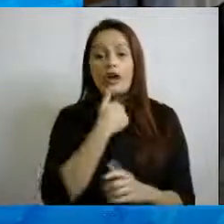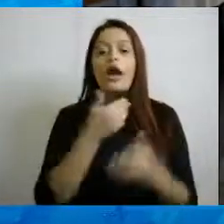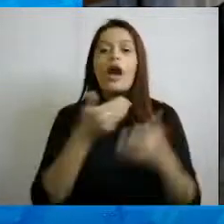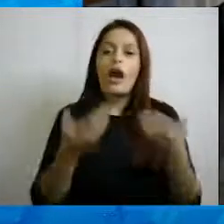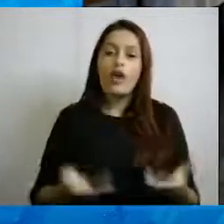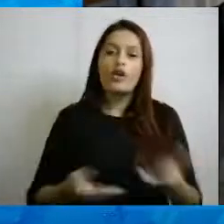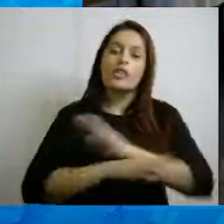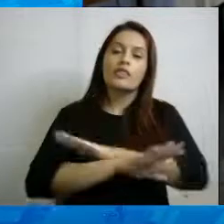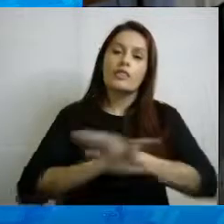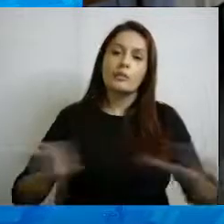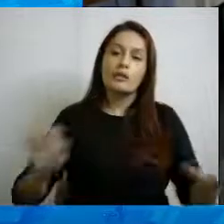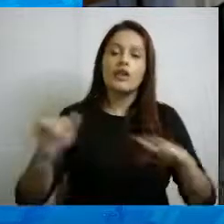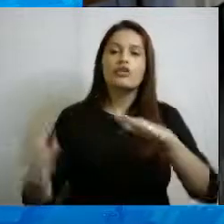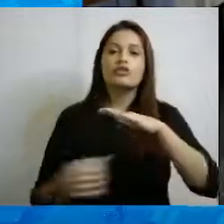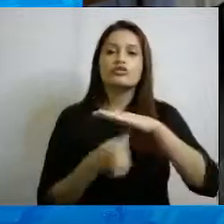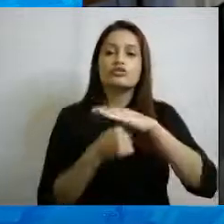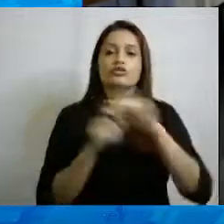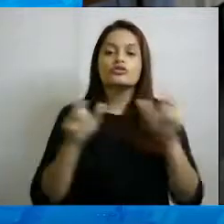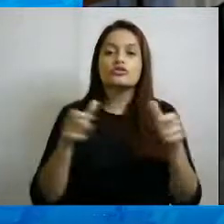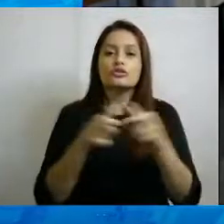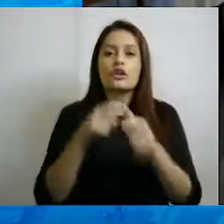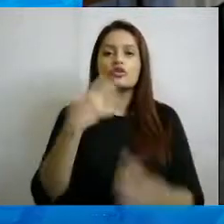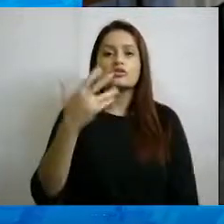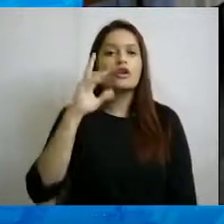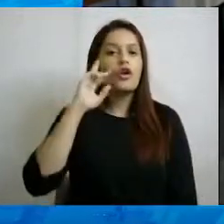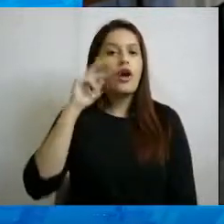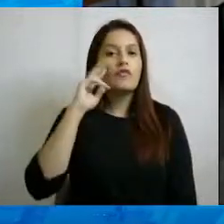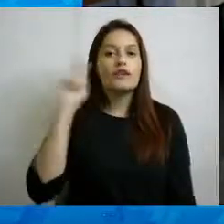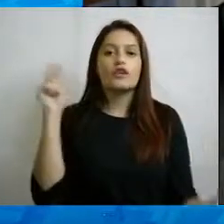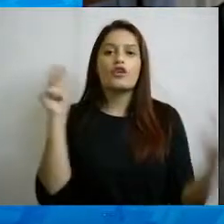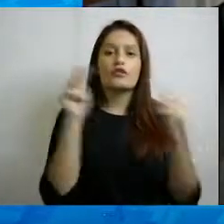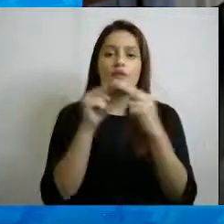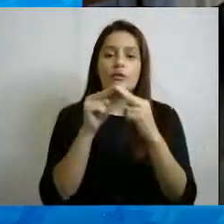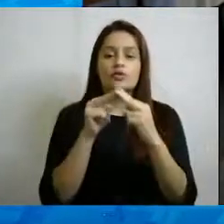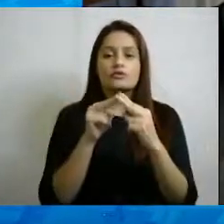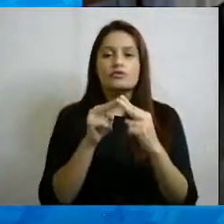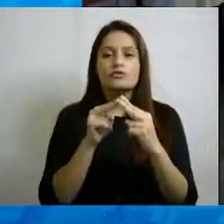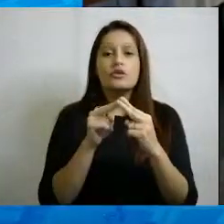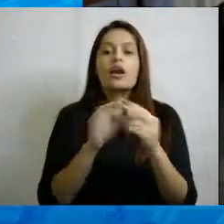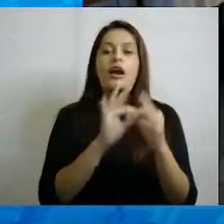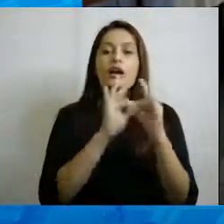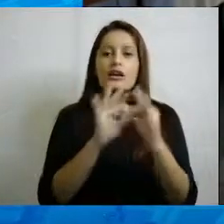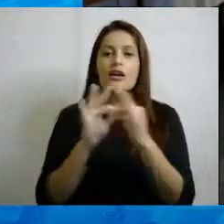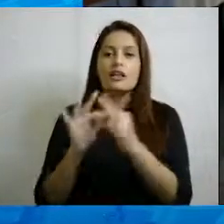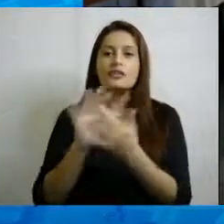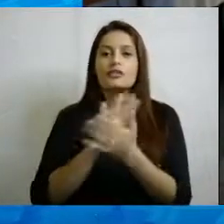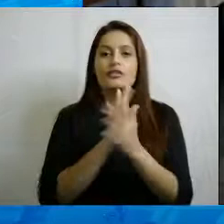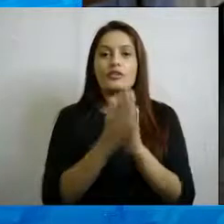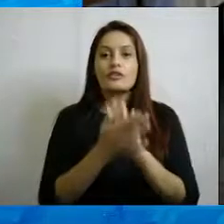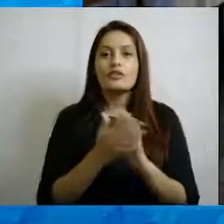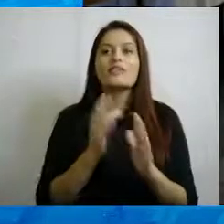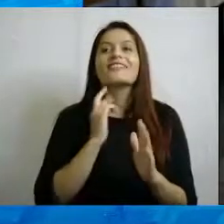Consejo Ordinario de 5 de abril. Nos vemos, concejales. Muchas gracias y agradecer a Madeleine que hizo